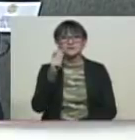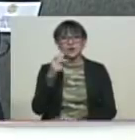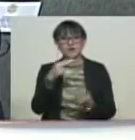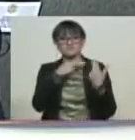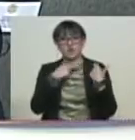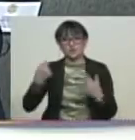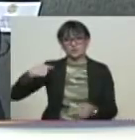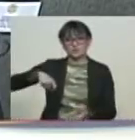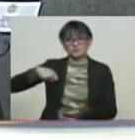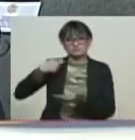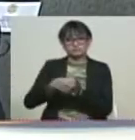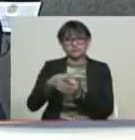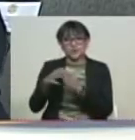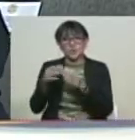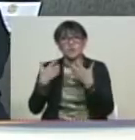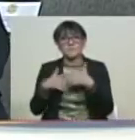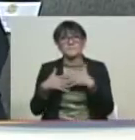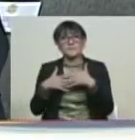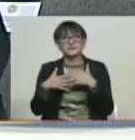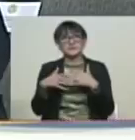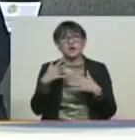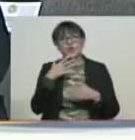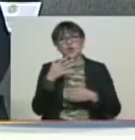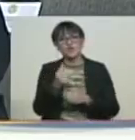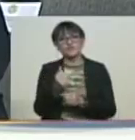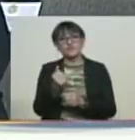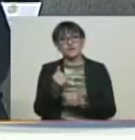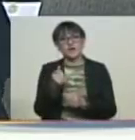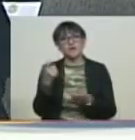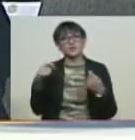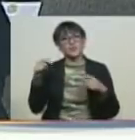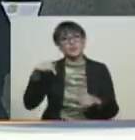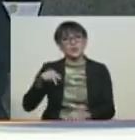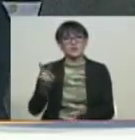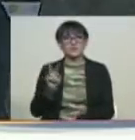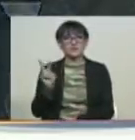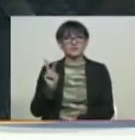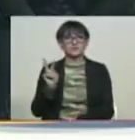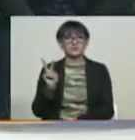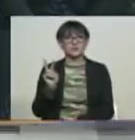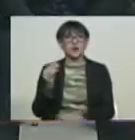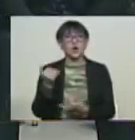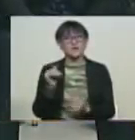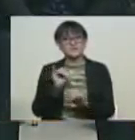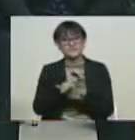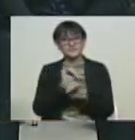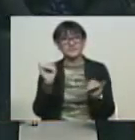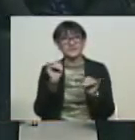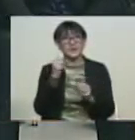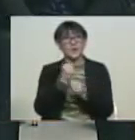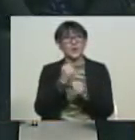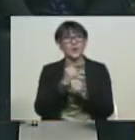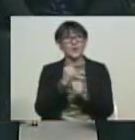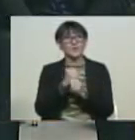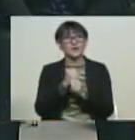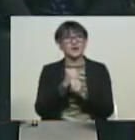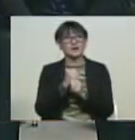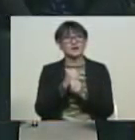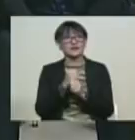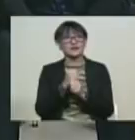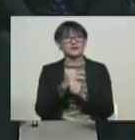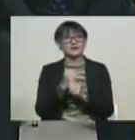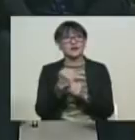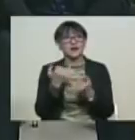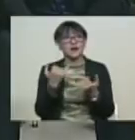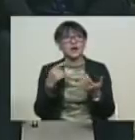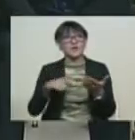inversionistas y a todos los empresarios que creen en el sector turismo. Hoy, además de la culminación de la obra, estamos llevando a cabo